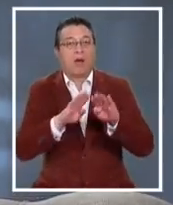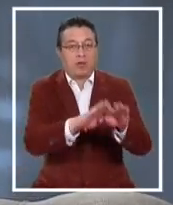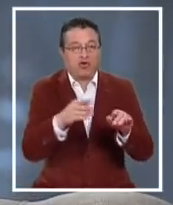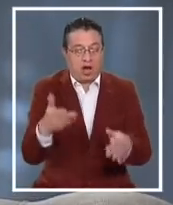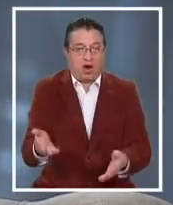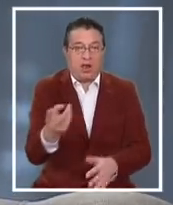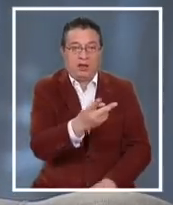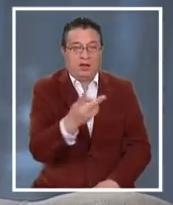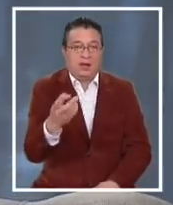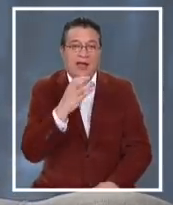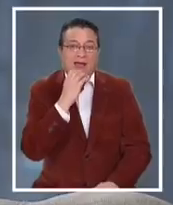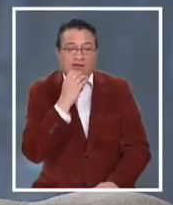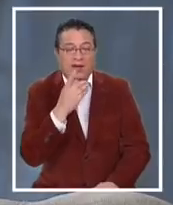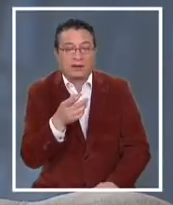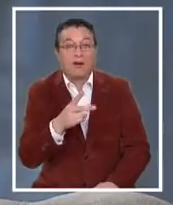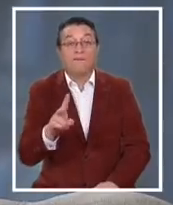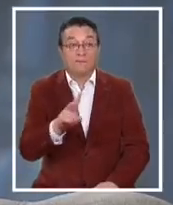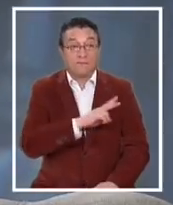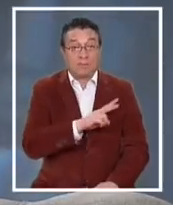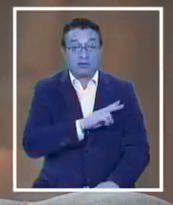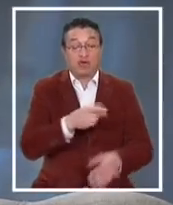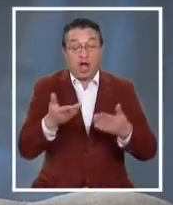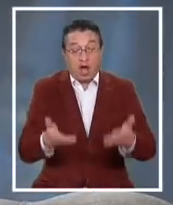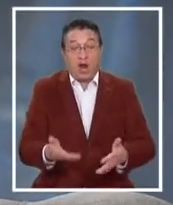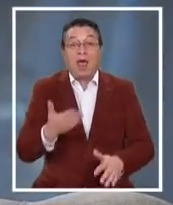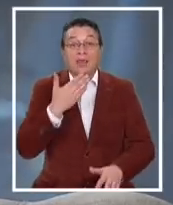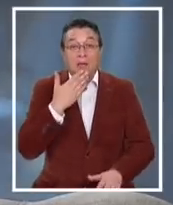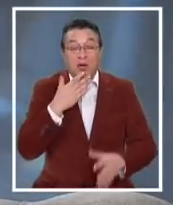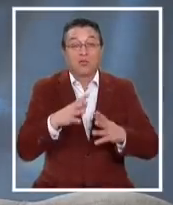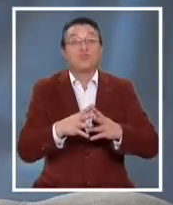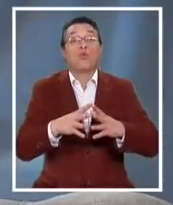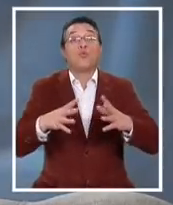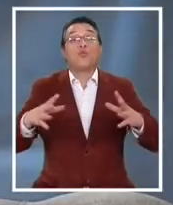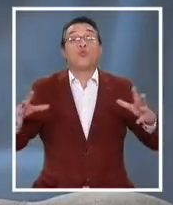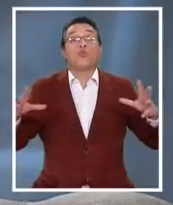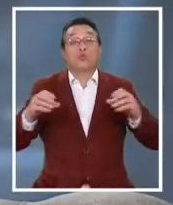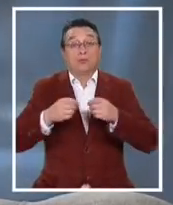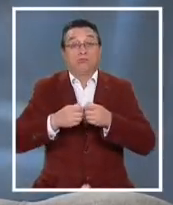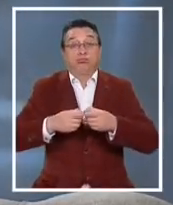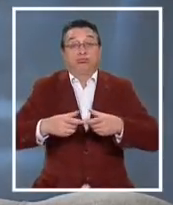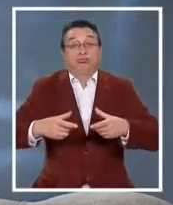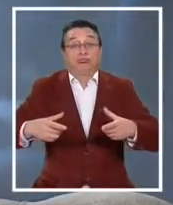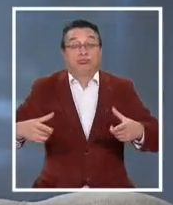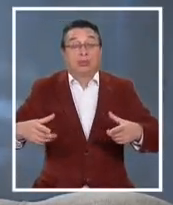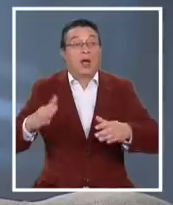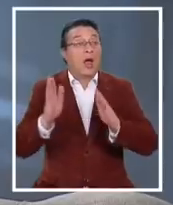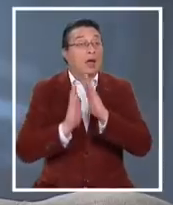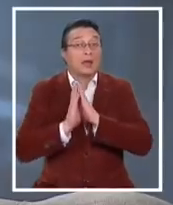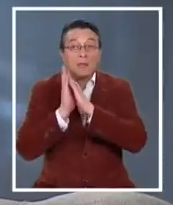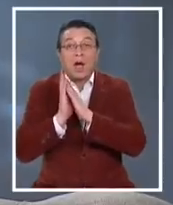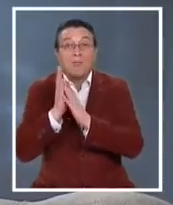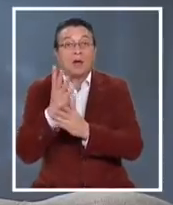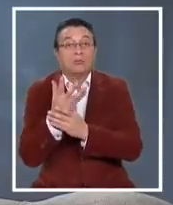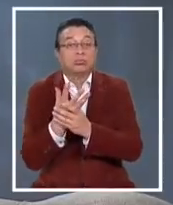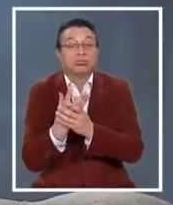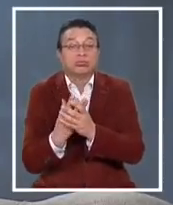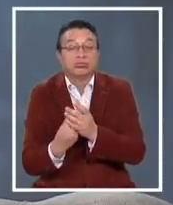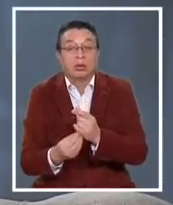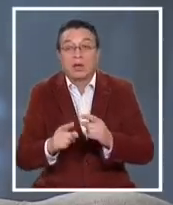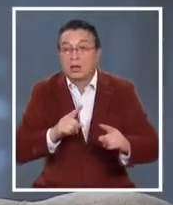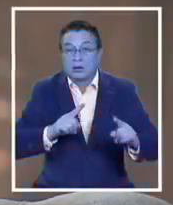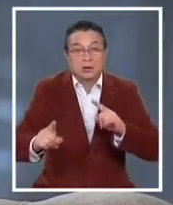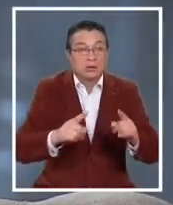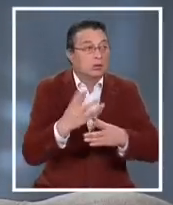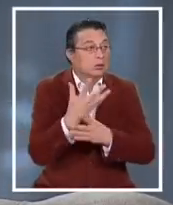ellos. Valparaíso está viviendo ahora también un momento de muchos casos y las camas son finitas, a pesar de toda la gestión que se